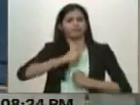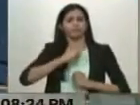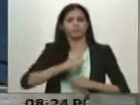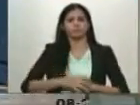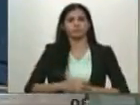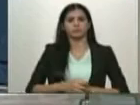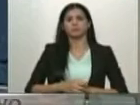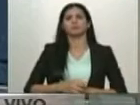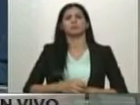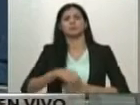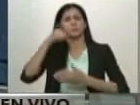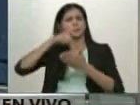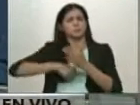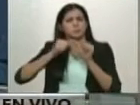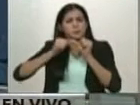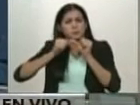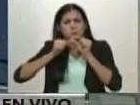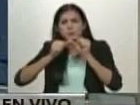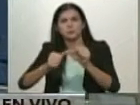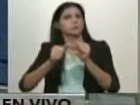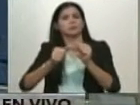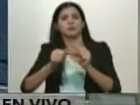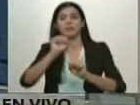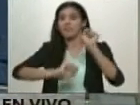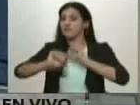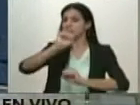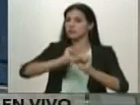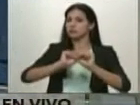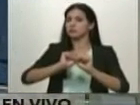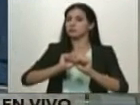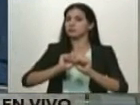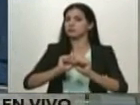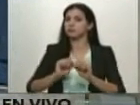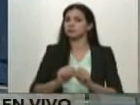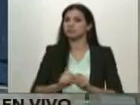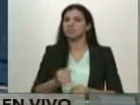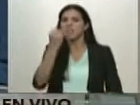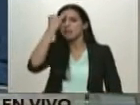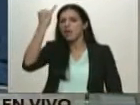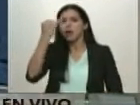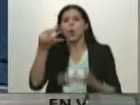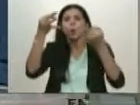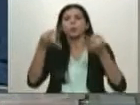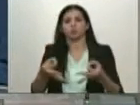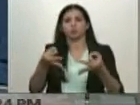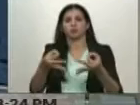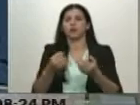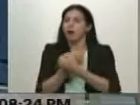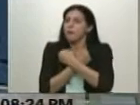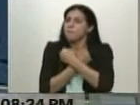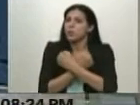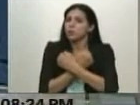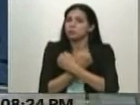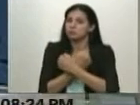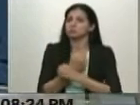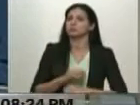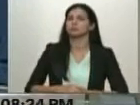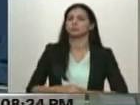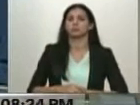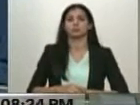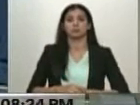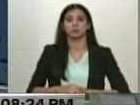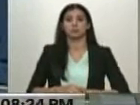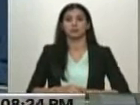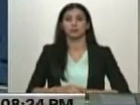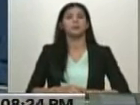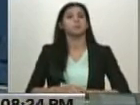Y la perseverancia en la defensa de una causa justa, hecha con amor y con sinceridad, pudo más